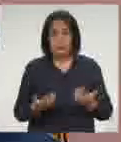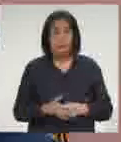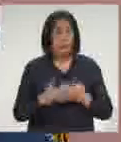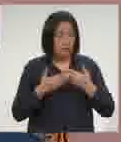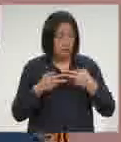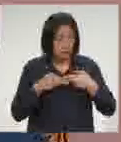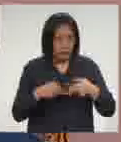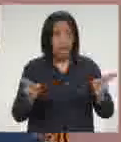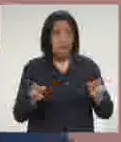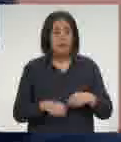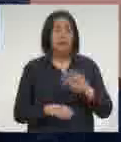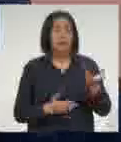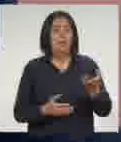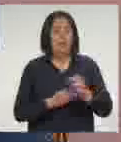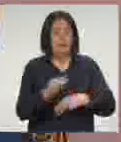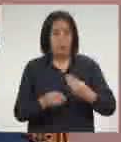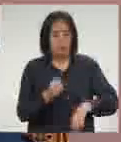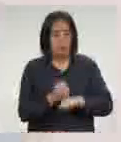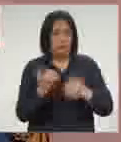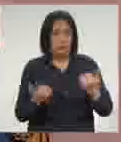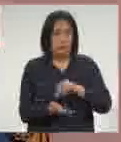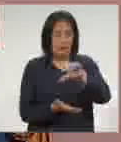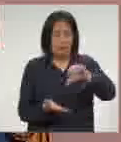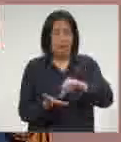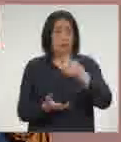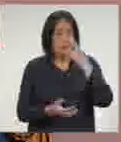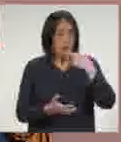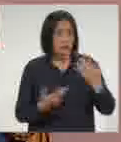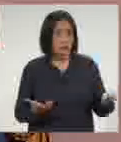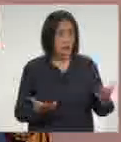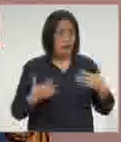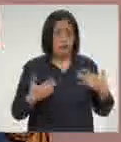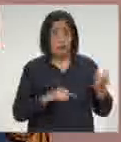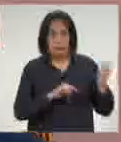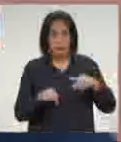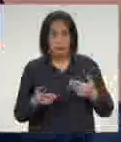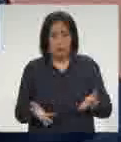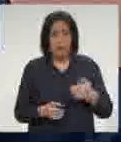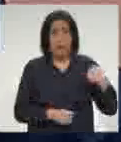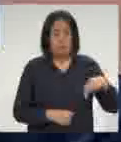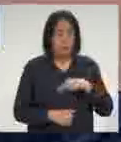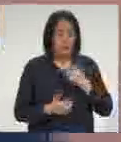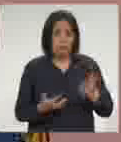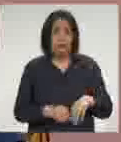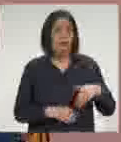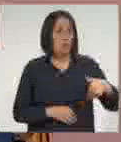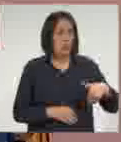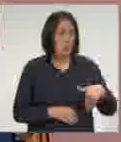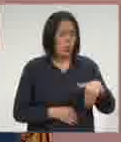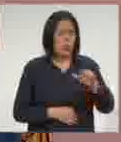el mundial hoy día en la plaza roja contento de estar aquí porque es un evento para nosotros pues 36 años